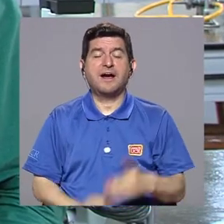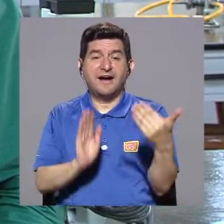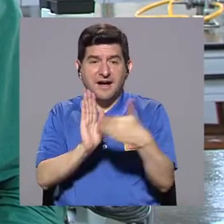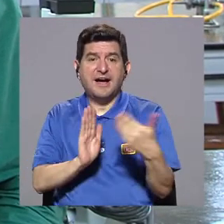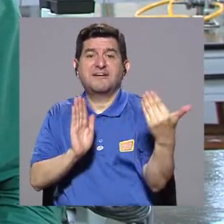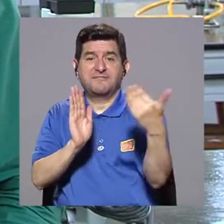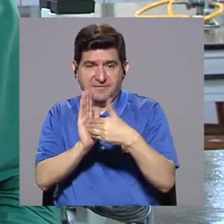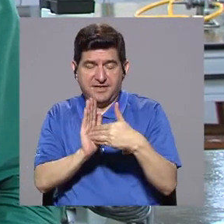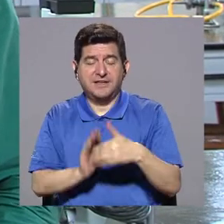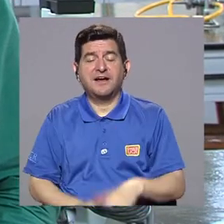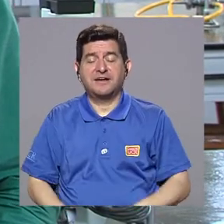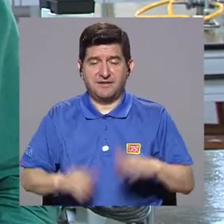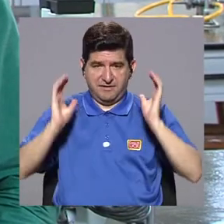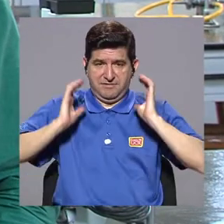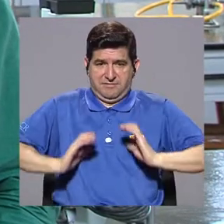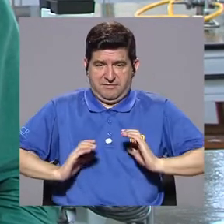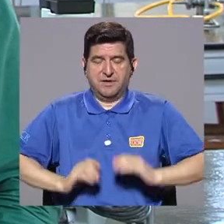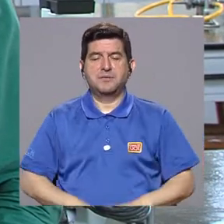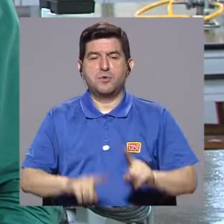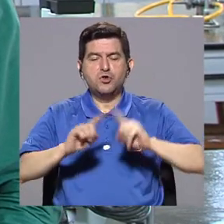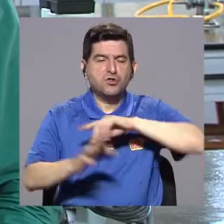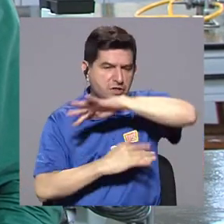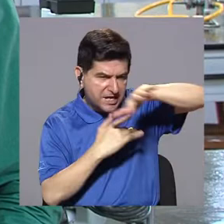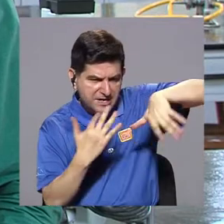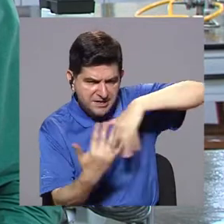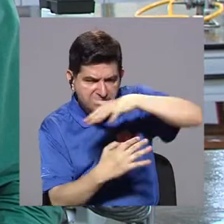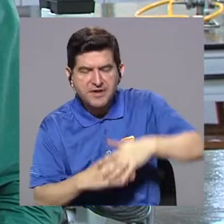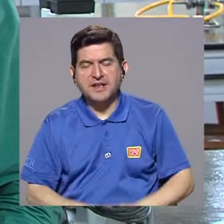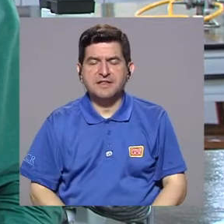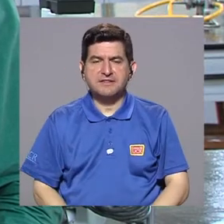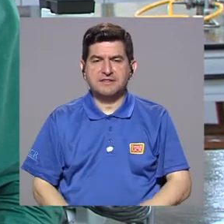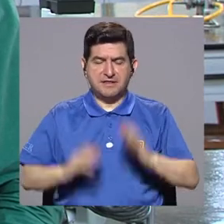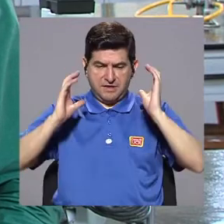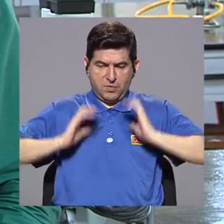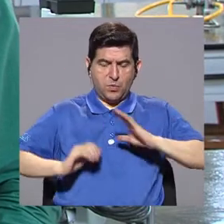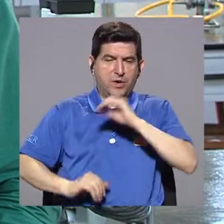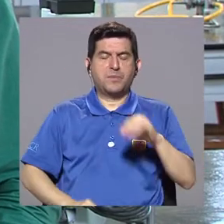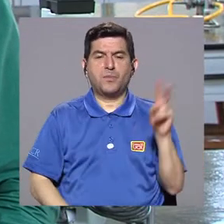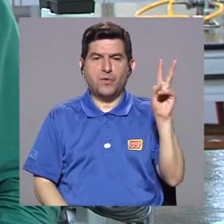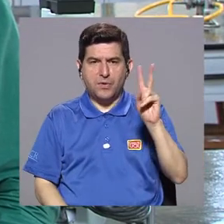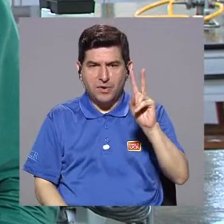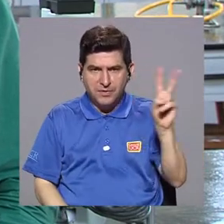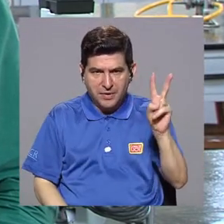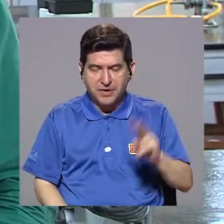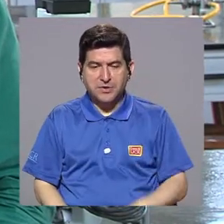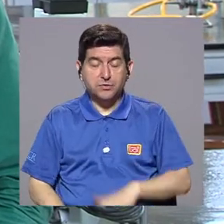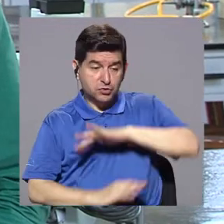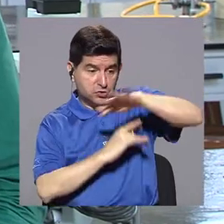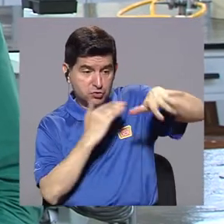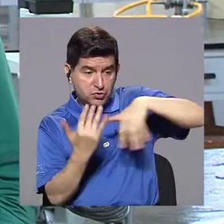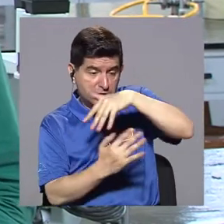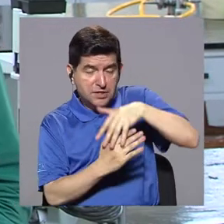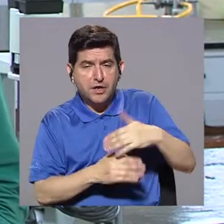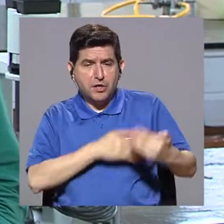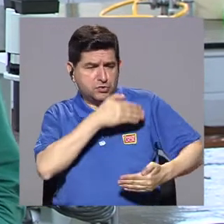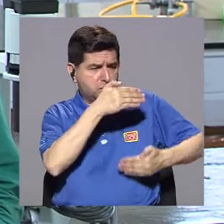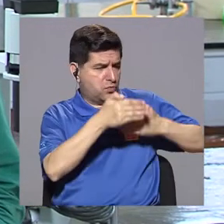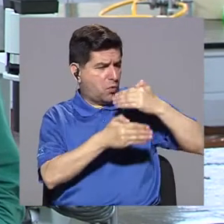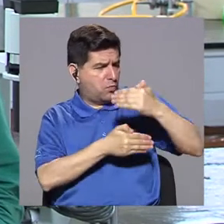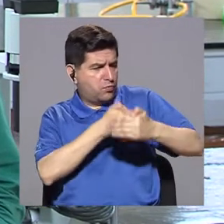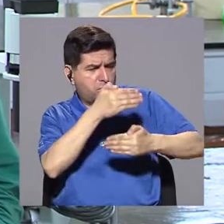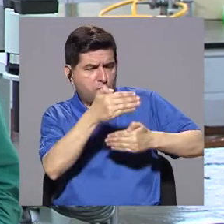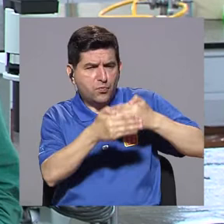un daño al hospedero. Hay ciertas interacciones entre el hospedero y el virus en donde esta interacción ha evolucionado